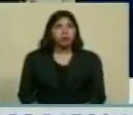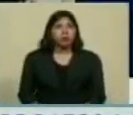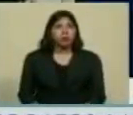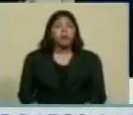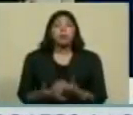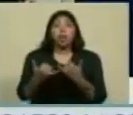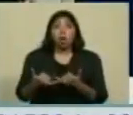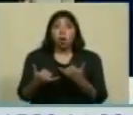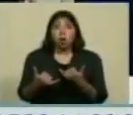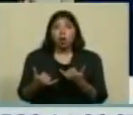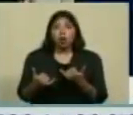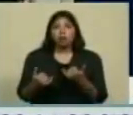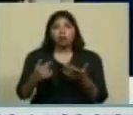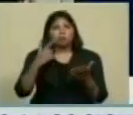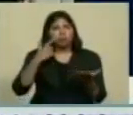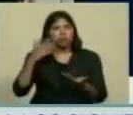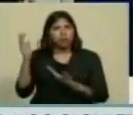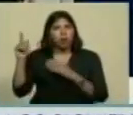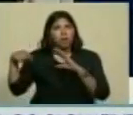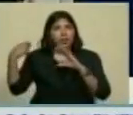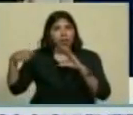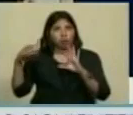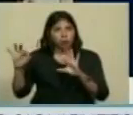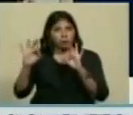continuación disfrutaremos del siguiente video.